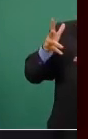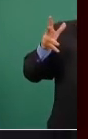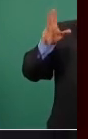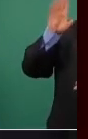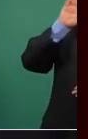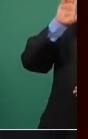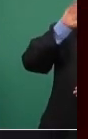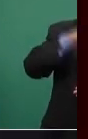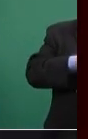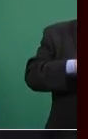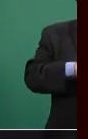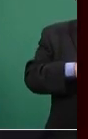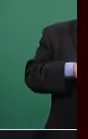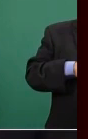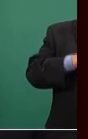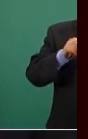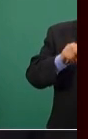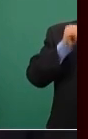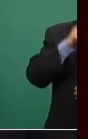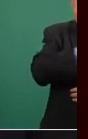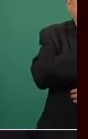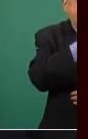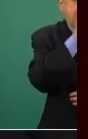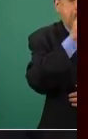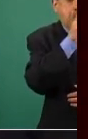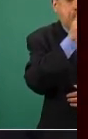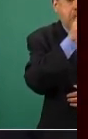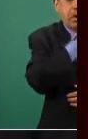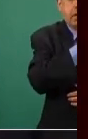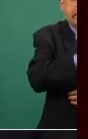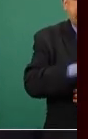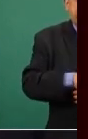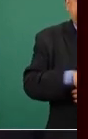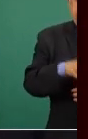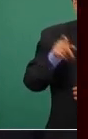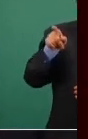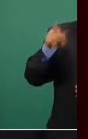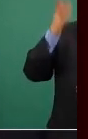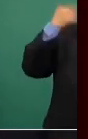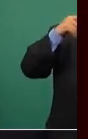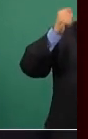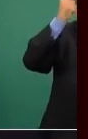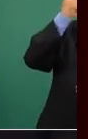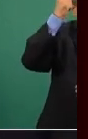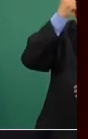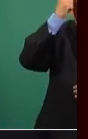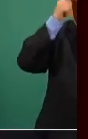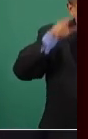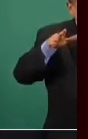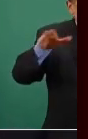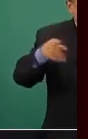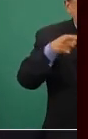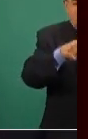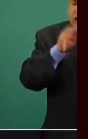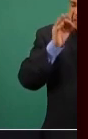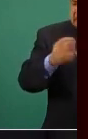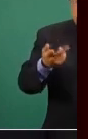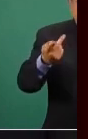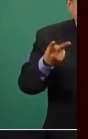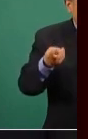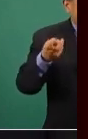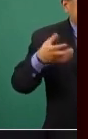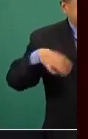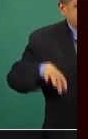donde el único propósito era robar saquear cuando en